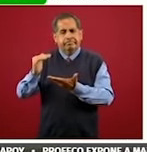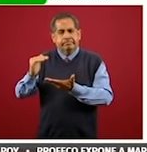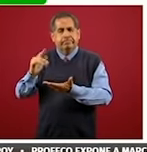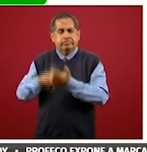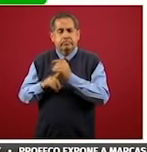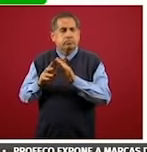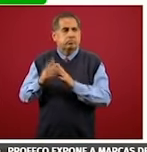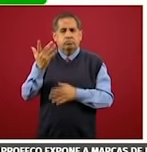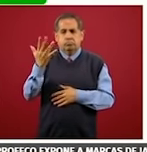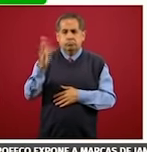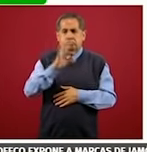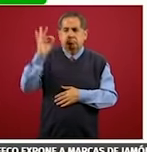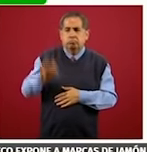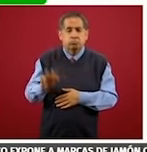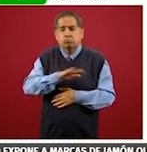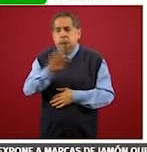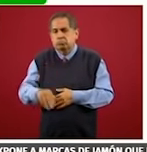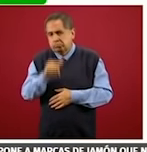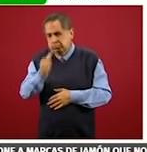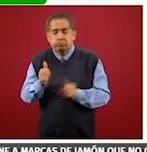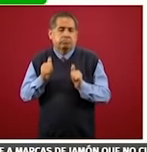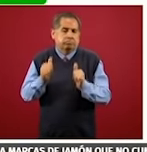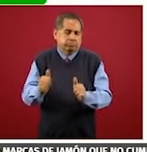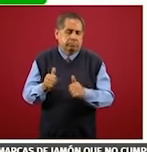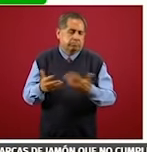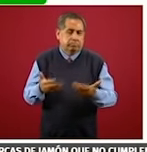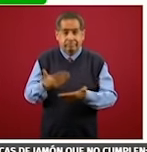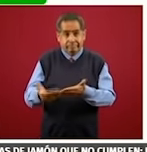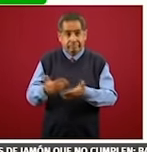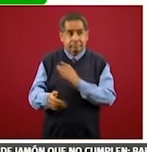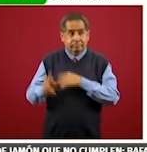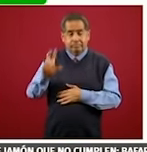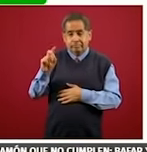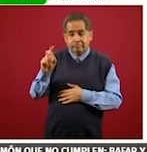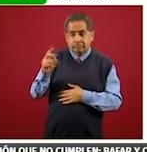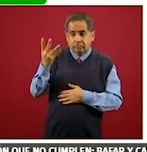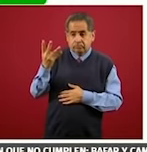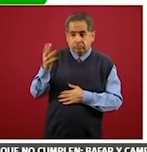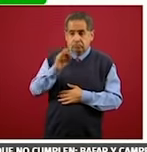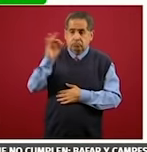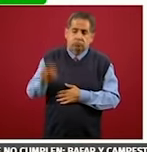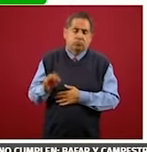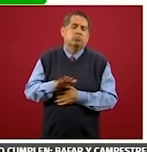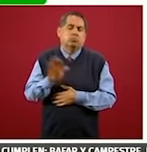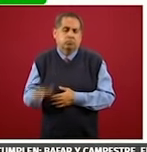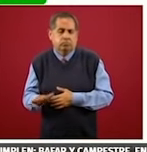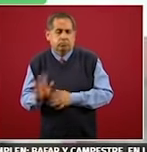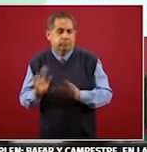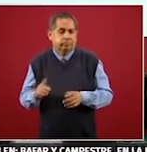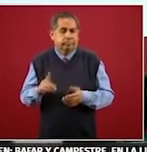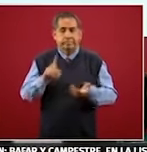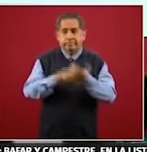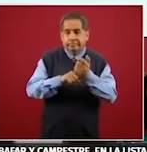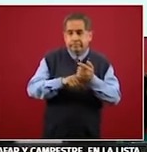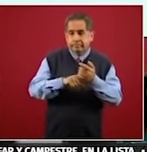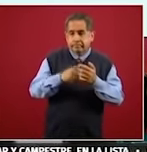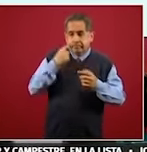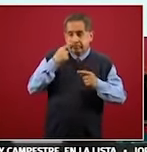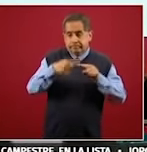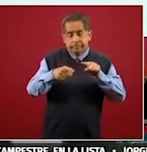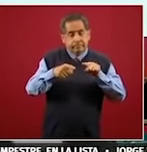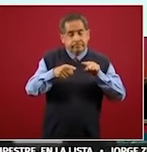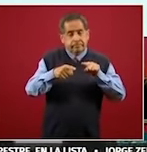en 50% y en este momento está en 34%. Mientras que la curva epidémica tiene esta meseta